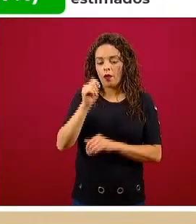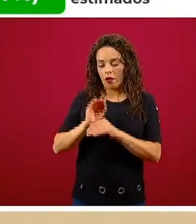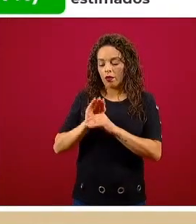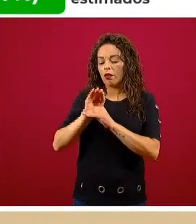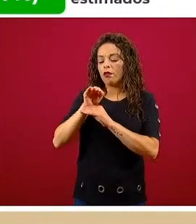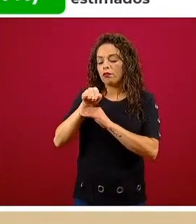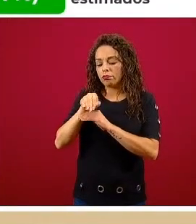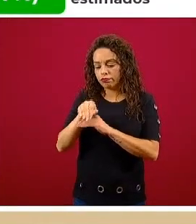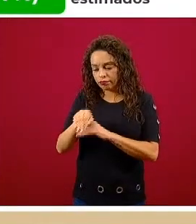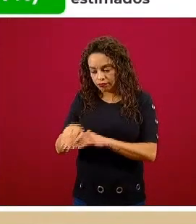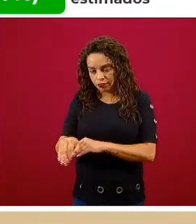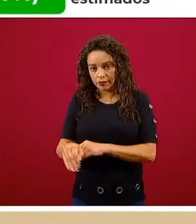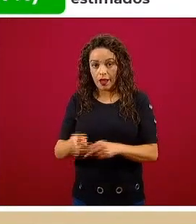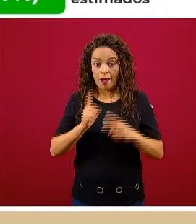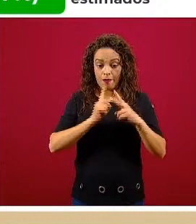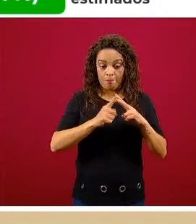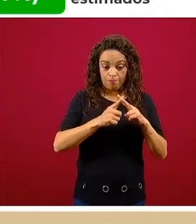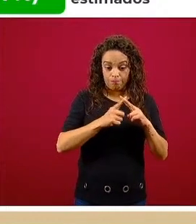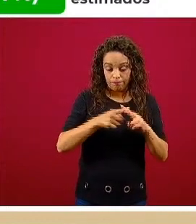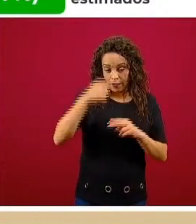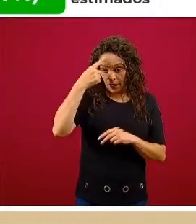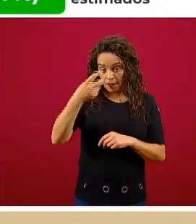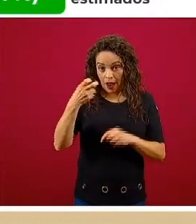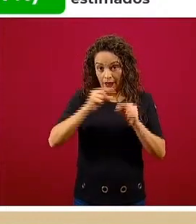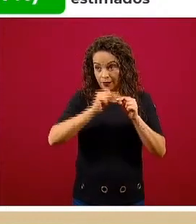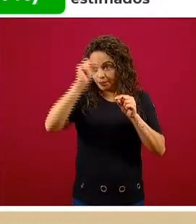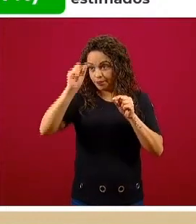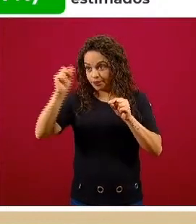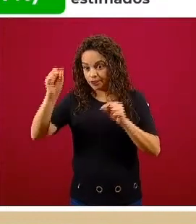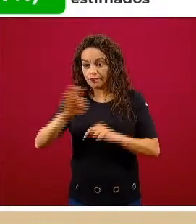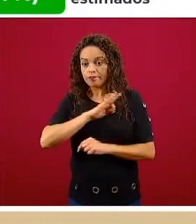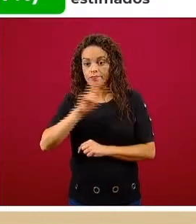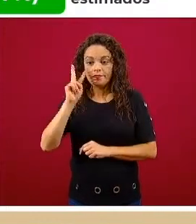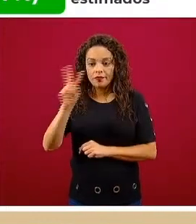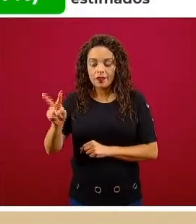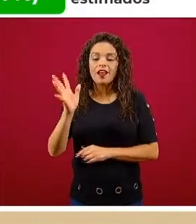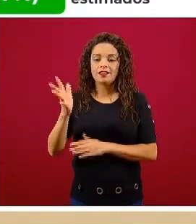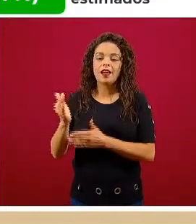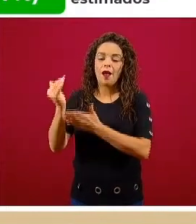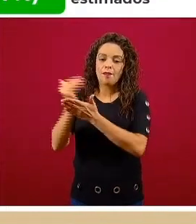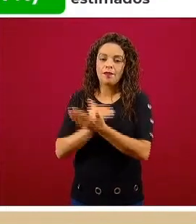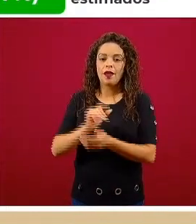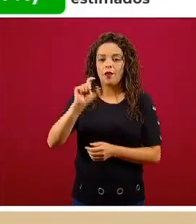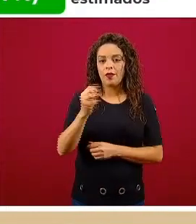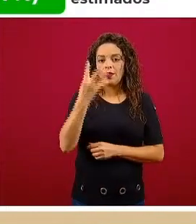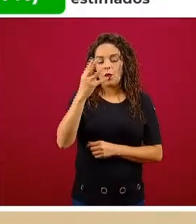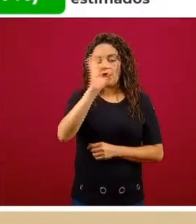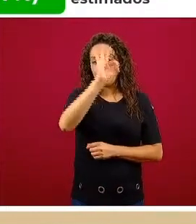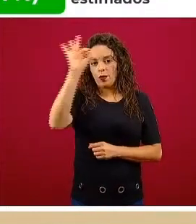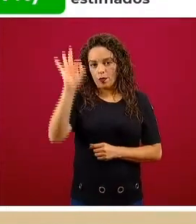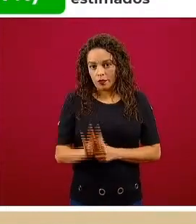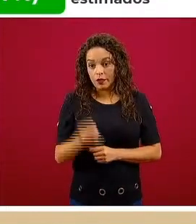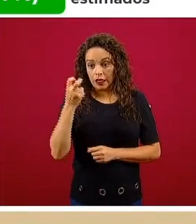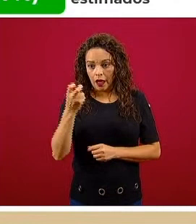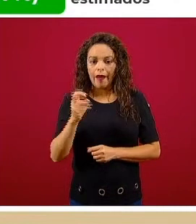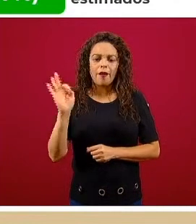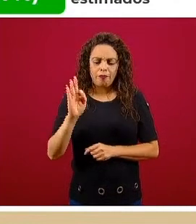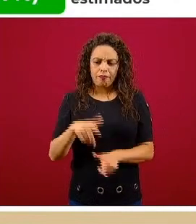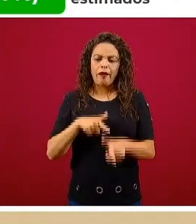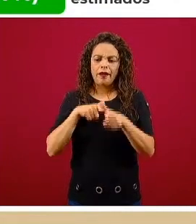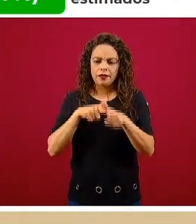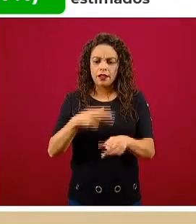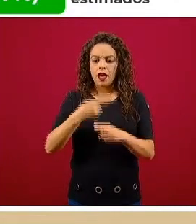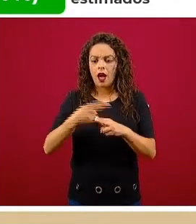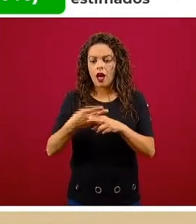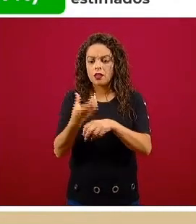2 semanas graficadas ya ha sido de un menos 24%. Veamos que este descenso de seguro se mantiene en la semana